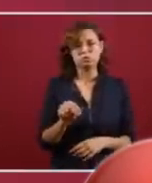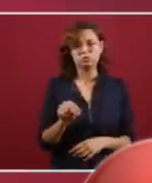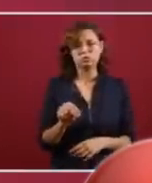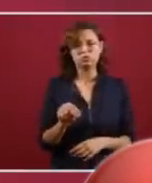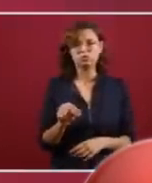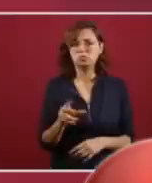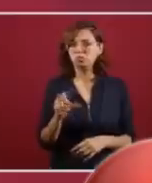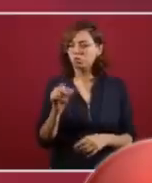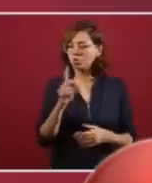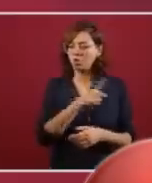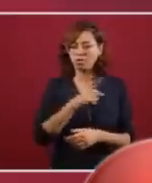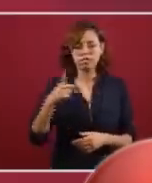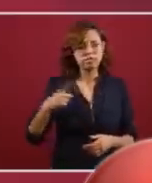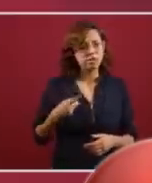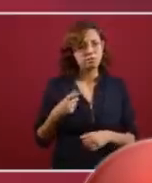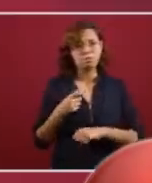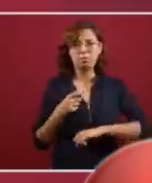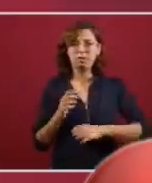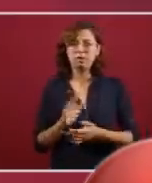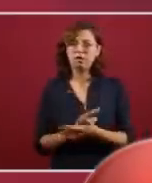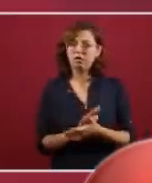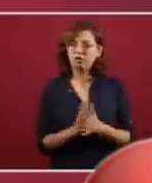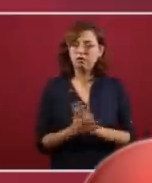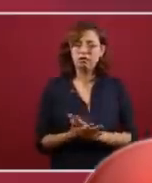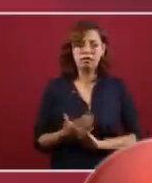ni influyentismo, ni amiguismo,